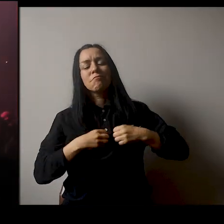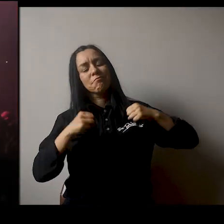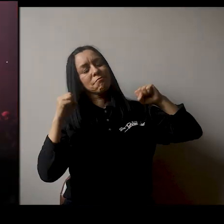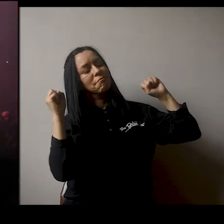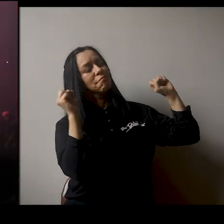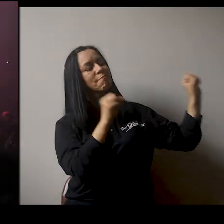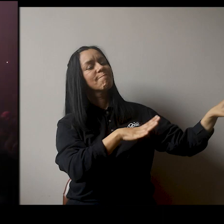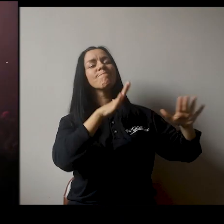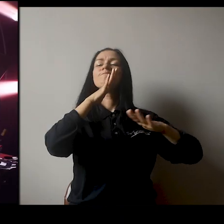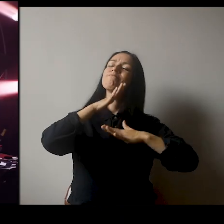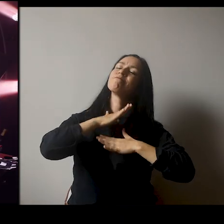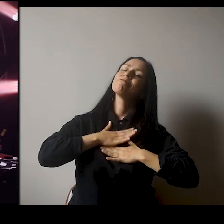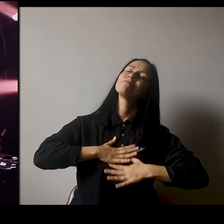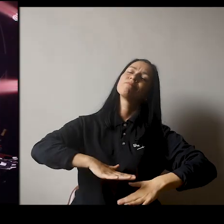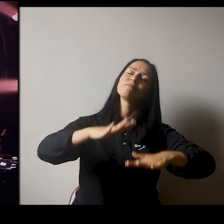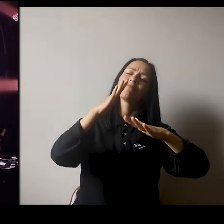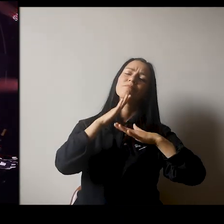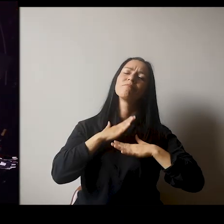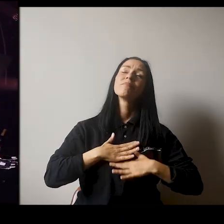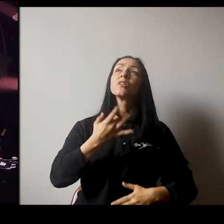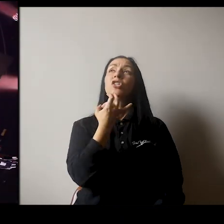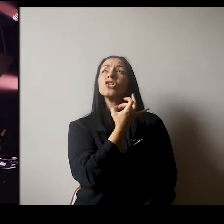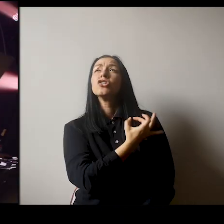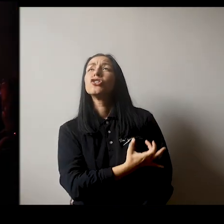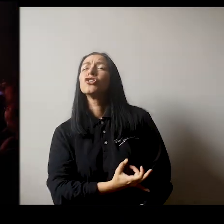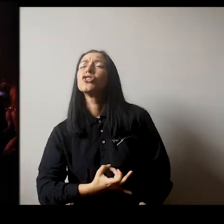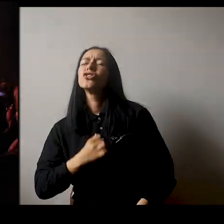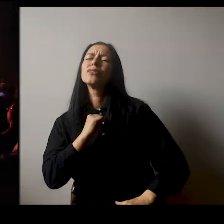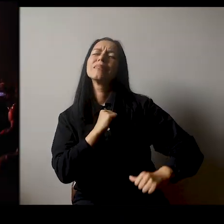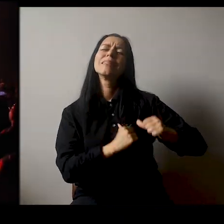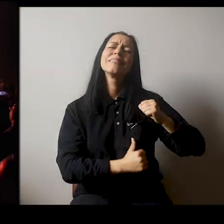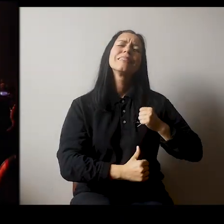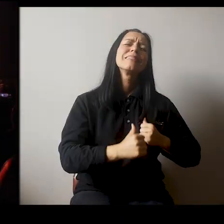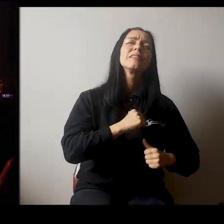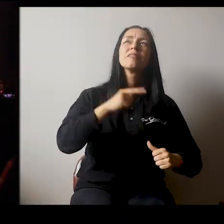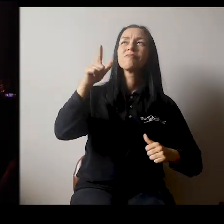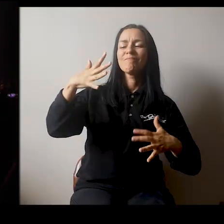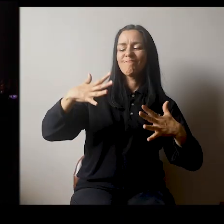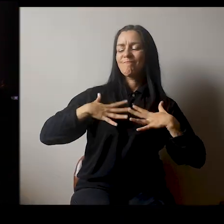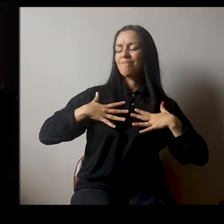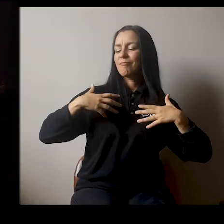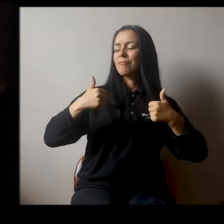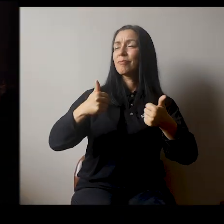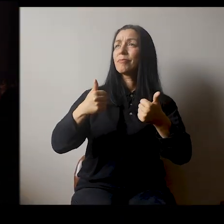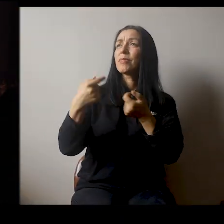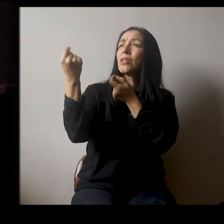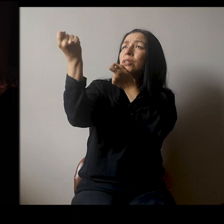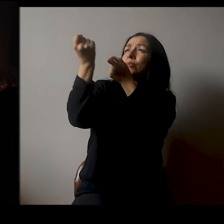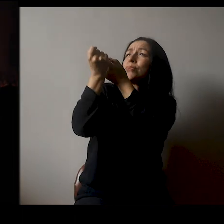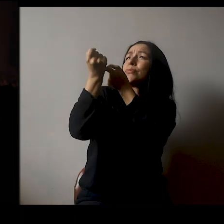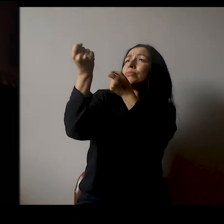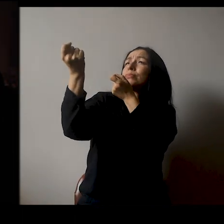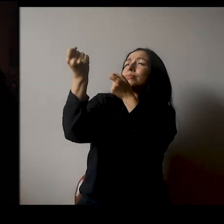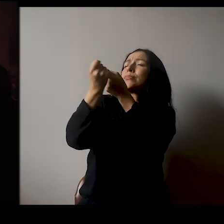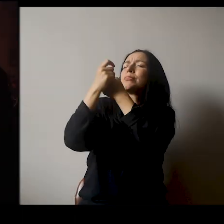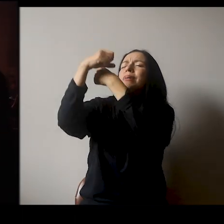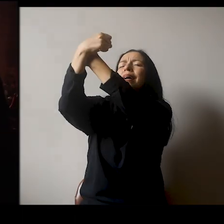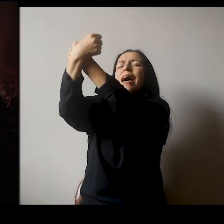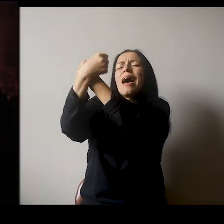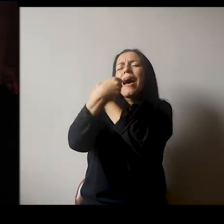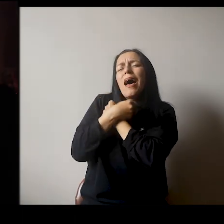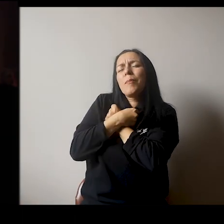tu amor que quita el temor, sana mi